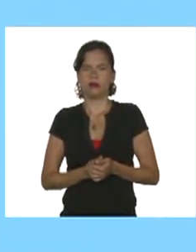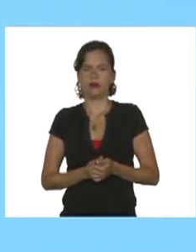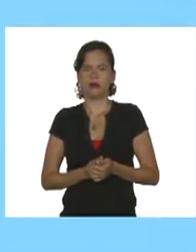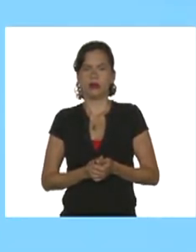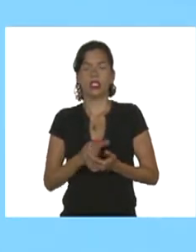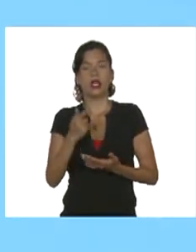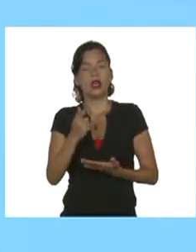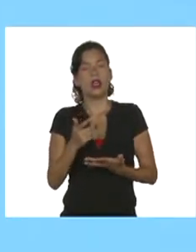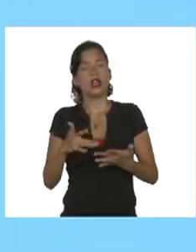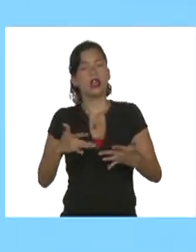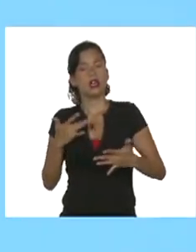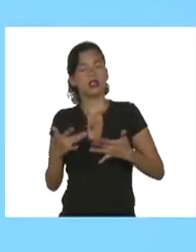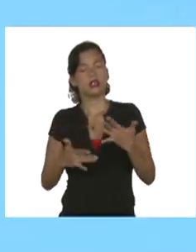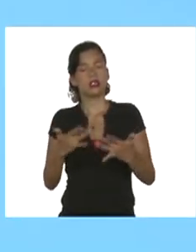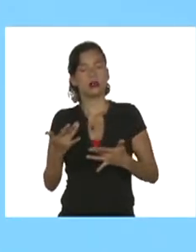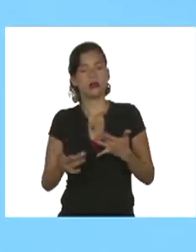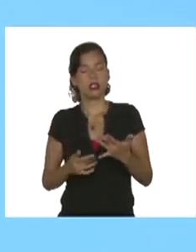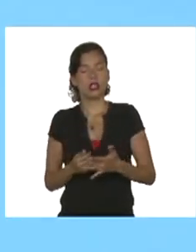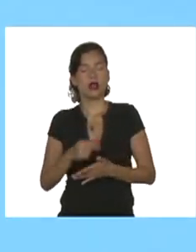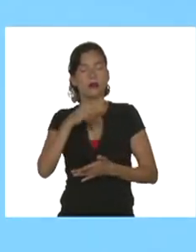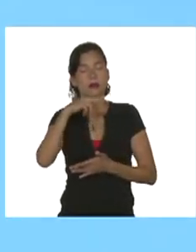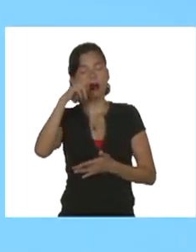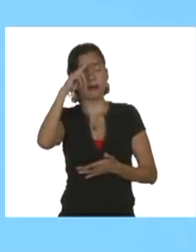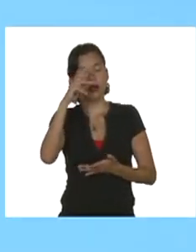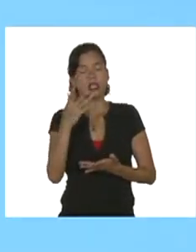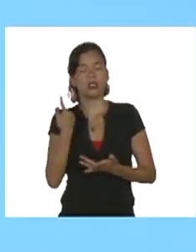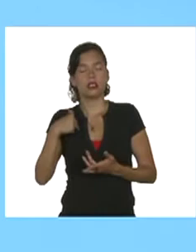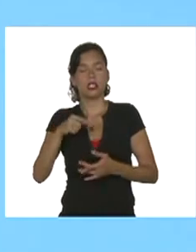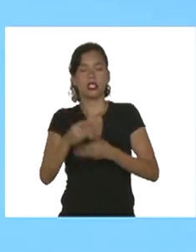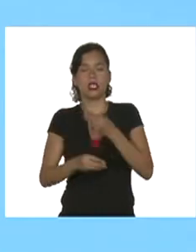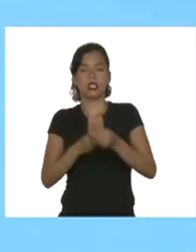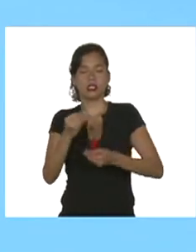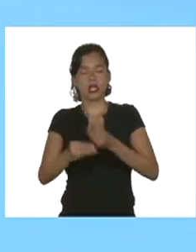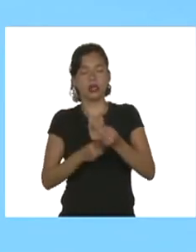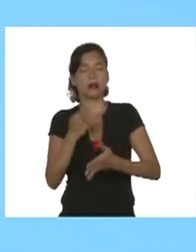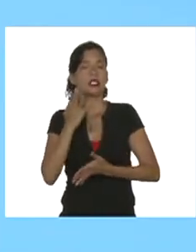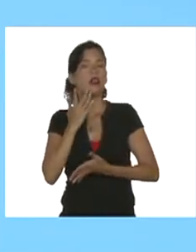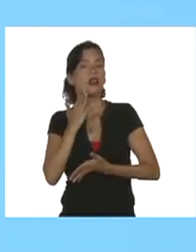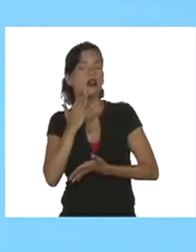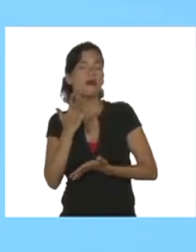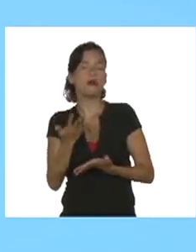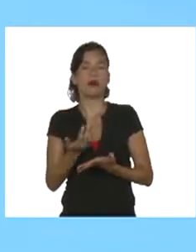Esta actividad los papás deben hacerla para ser modelo